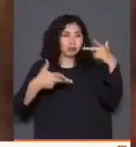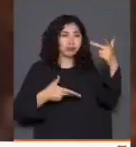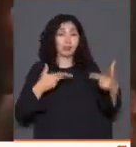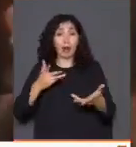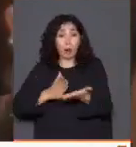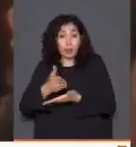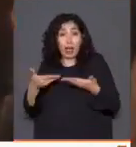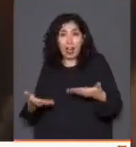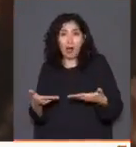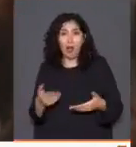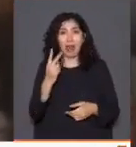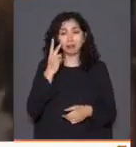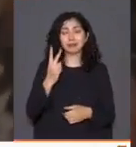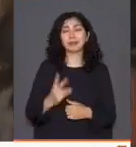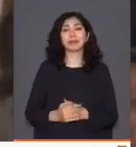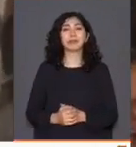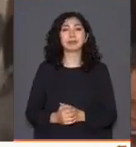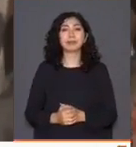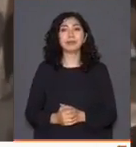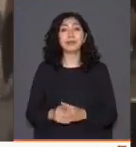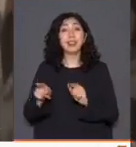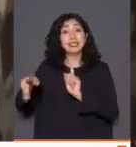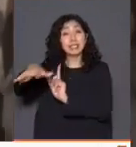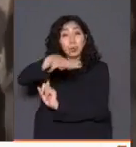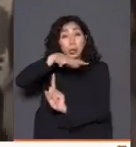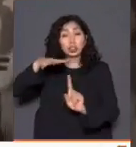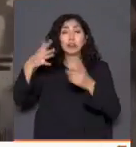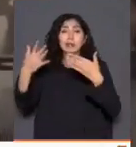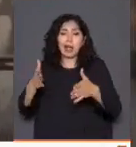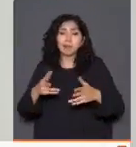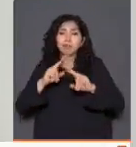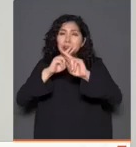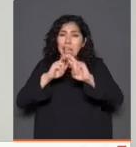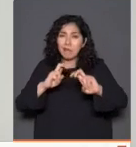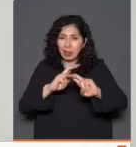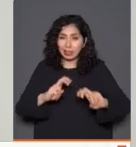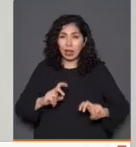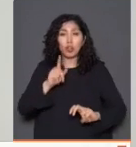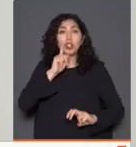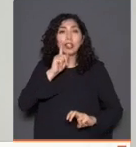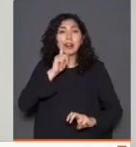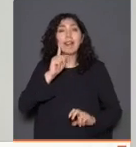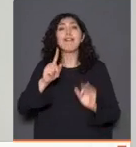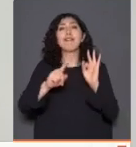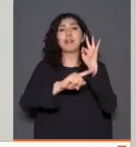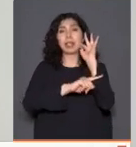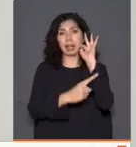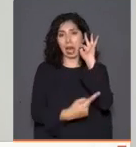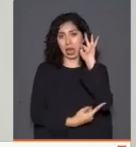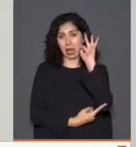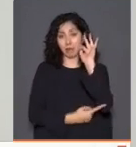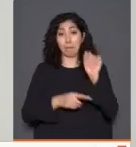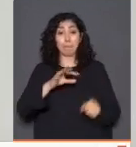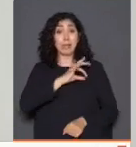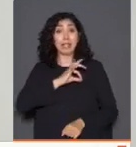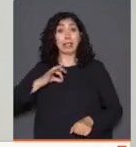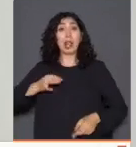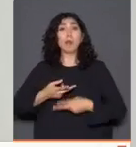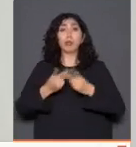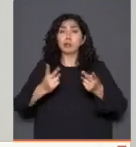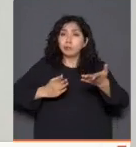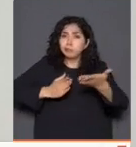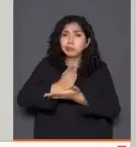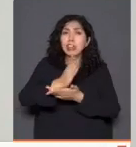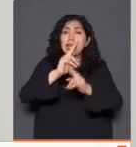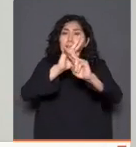directo los hechos en todo caso ya están siendo investigados por la fiscalía Ministerio Público ha decidido Iniciar una investigación de oficio por el